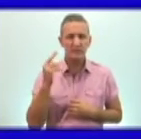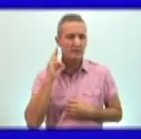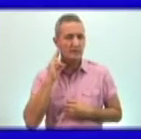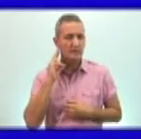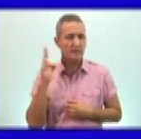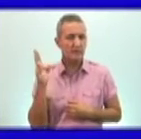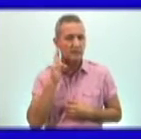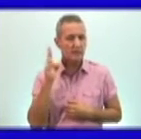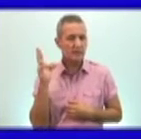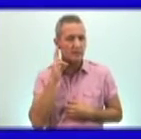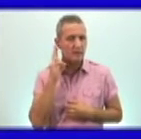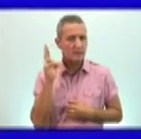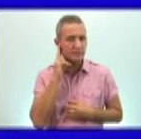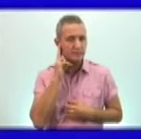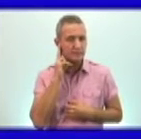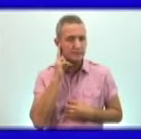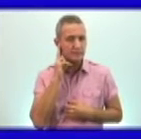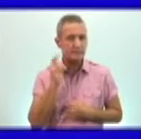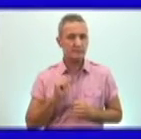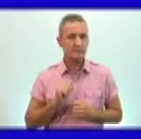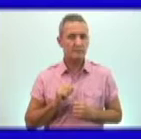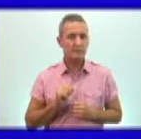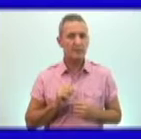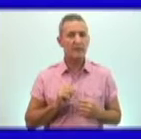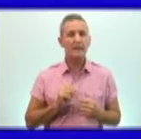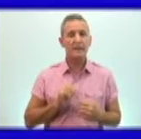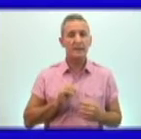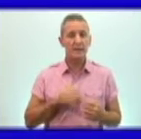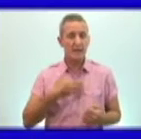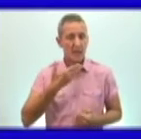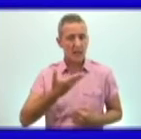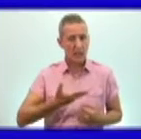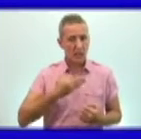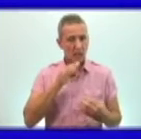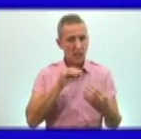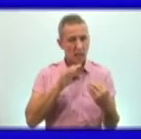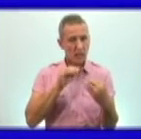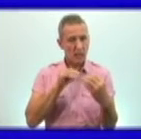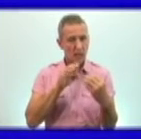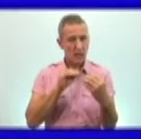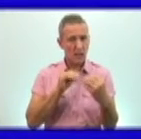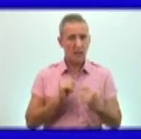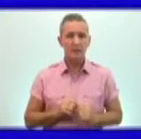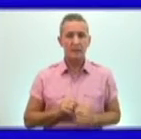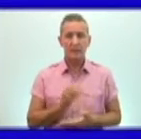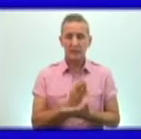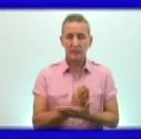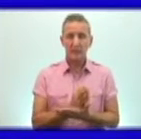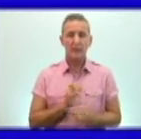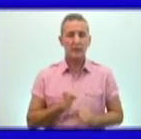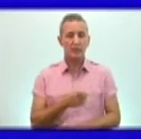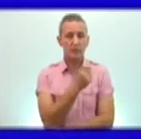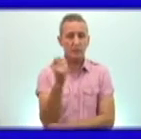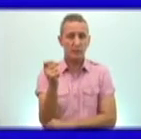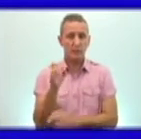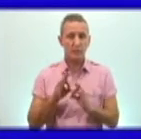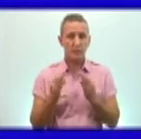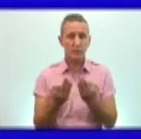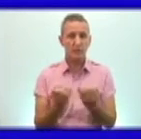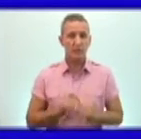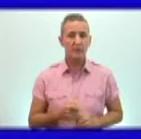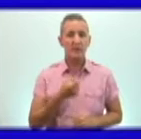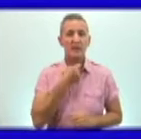y polemizando, que son estudiantes, profesores y familiares. Para ello vamos a tener como objetivo ejemplificar cómo